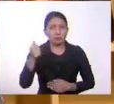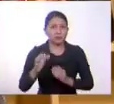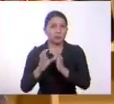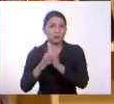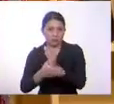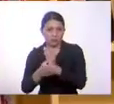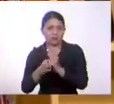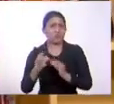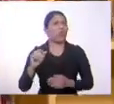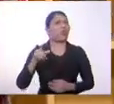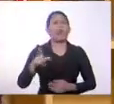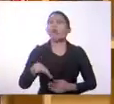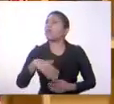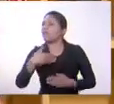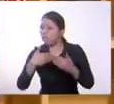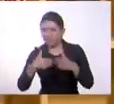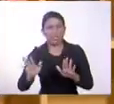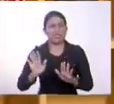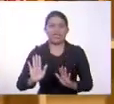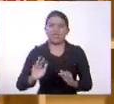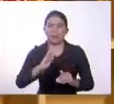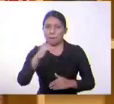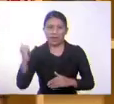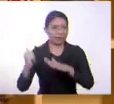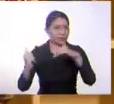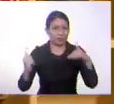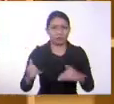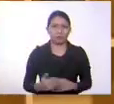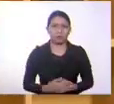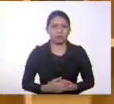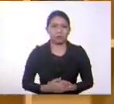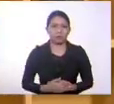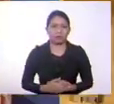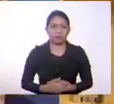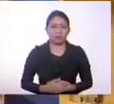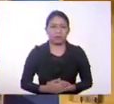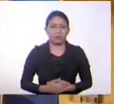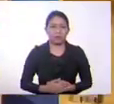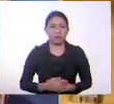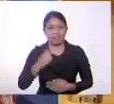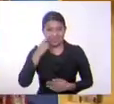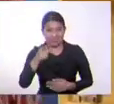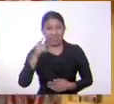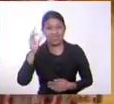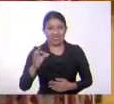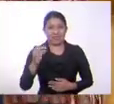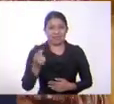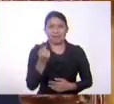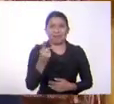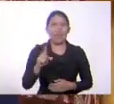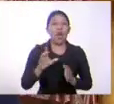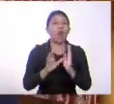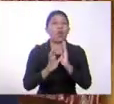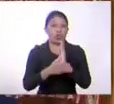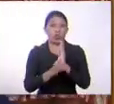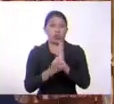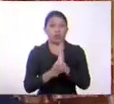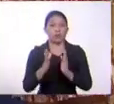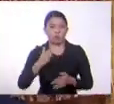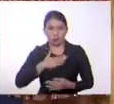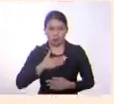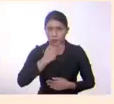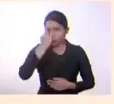otras tradiciones. Así es, por supuesto. Entonces podemos decir que este sería el tercero. Así es. Estaba cerquita, porque tú llevas